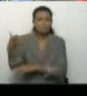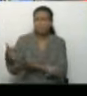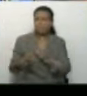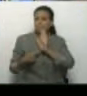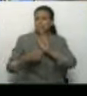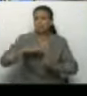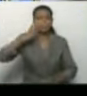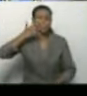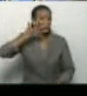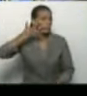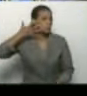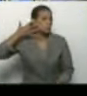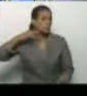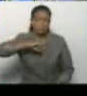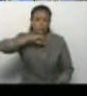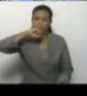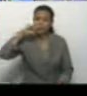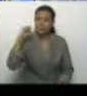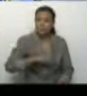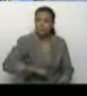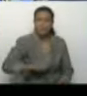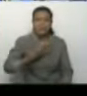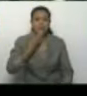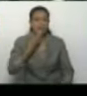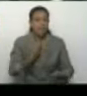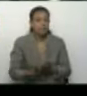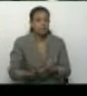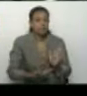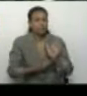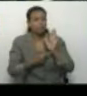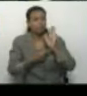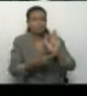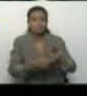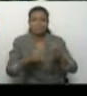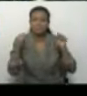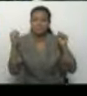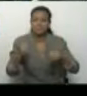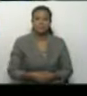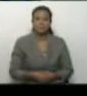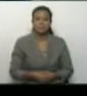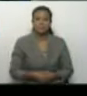alto y estamos muy agradecidos por todo, de verdad.